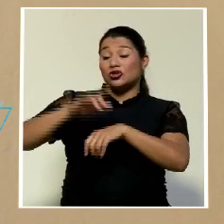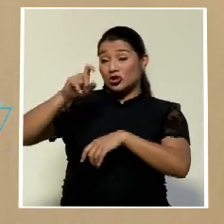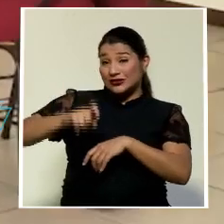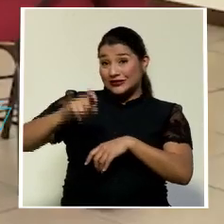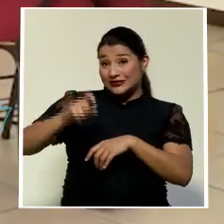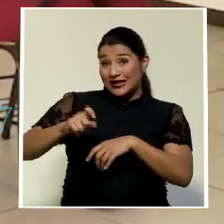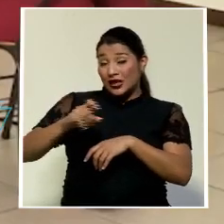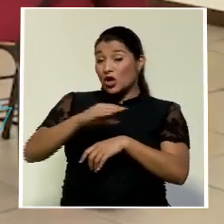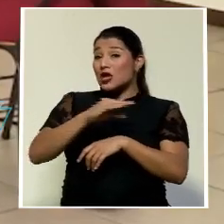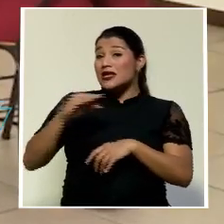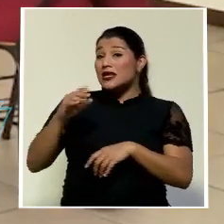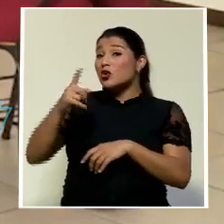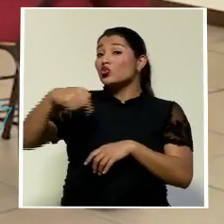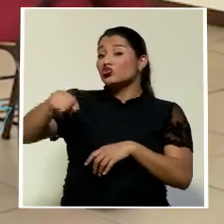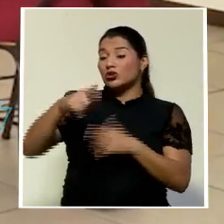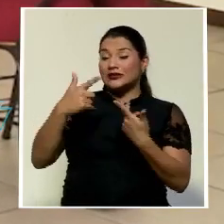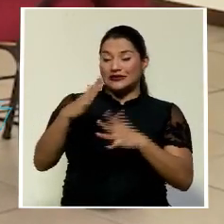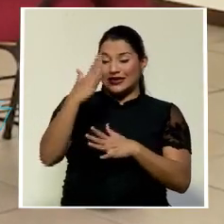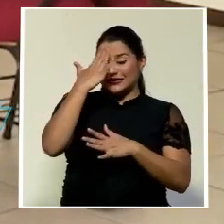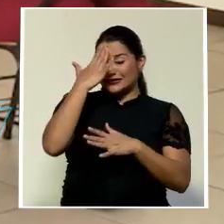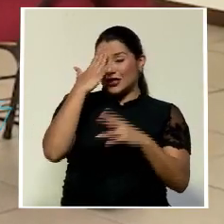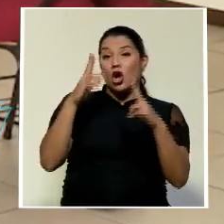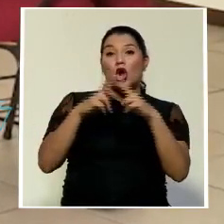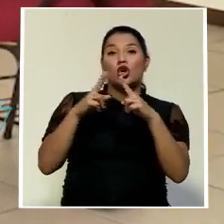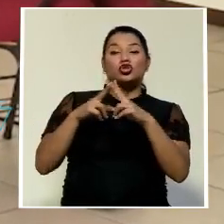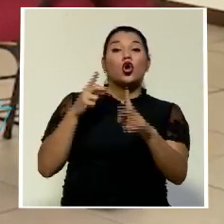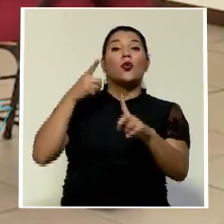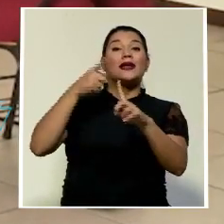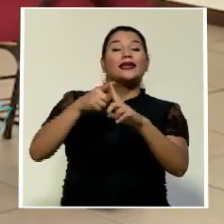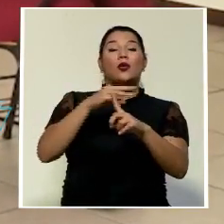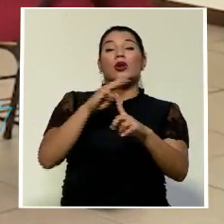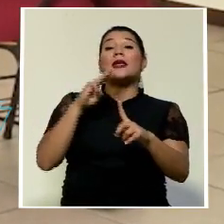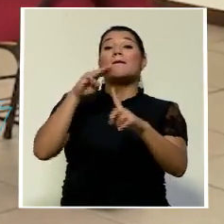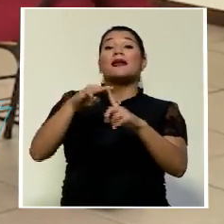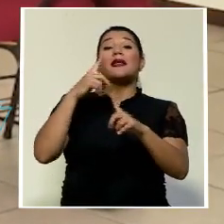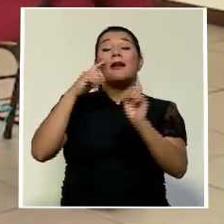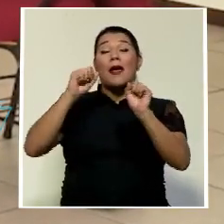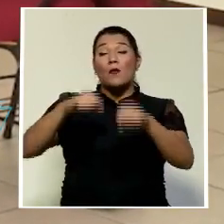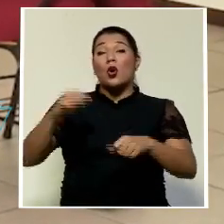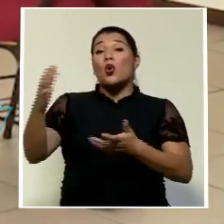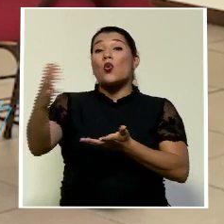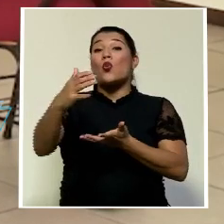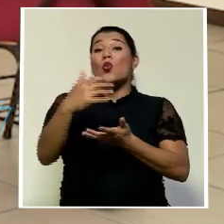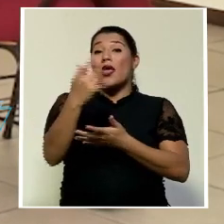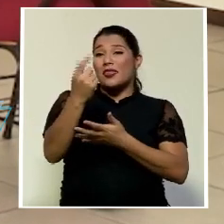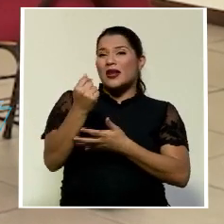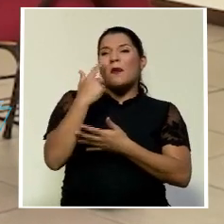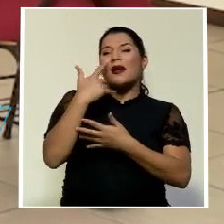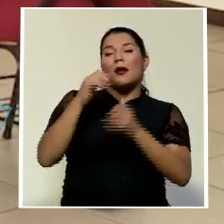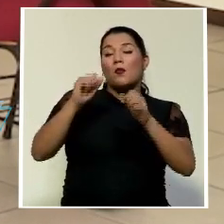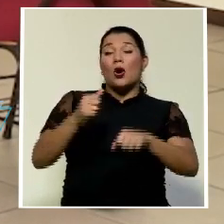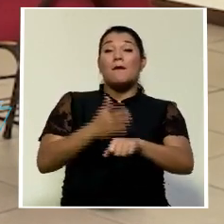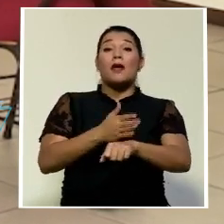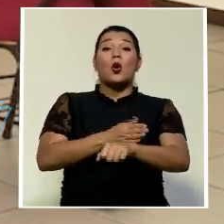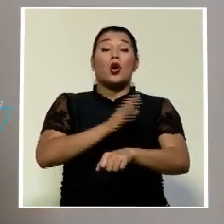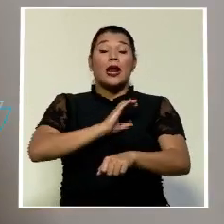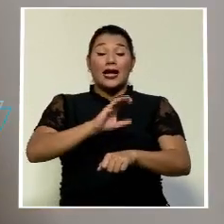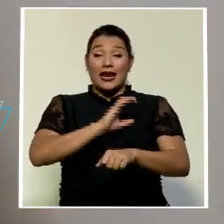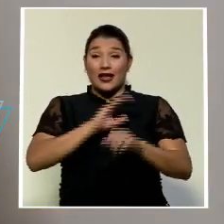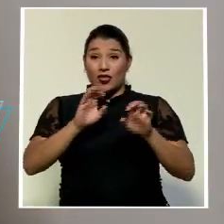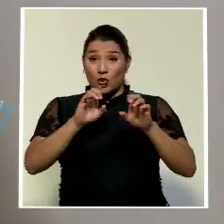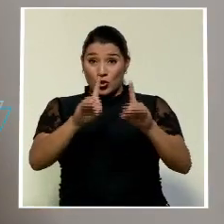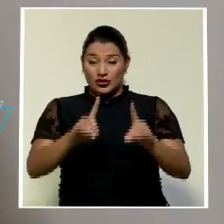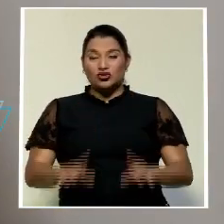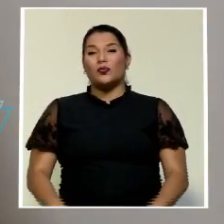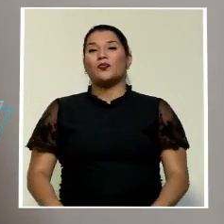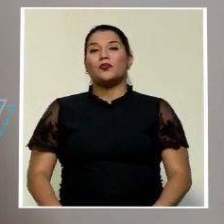de antemano los objetivos y metas de las juntas para la ejecución de esos dineros y con ello mejorar la calidad de la educación. Las